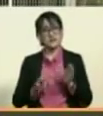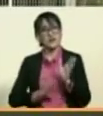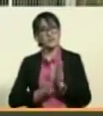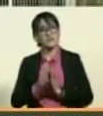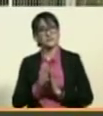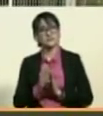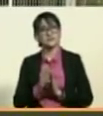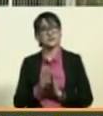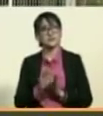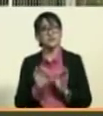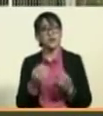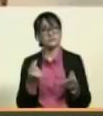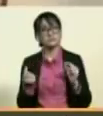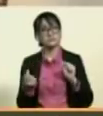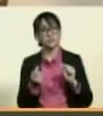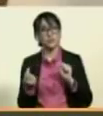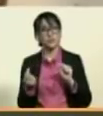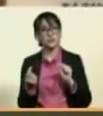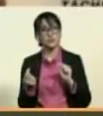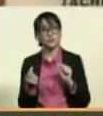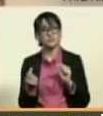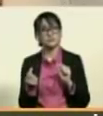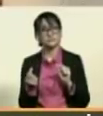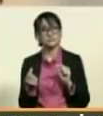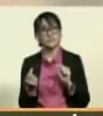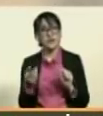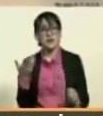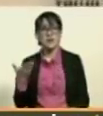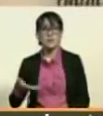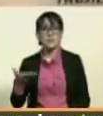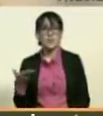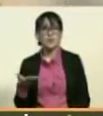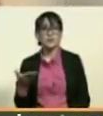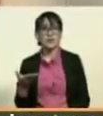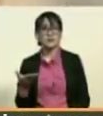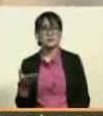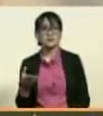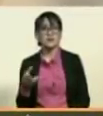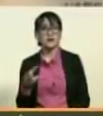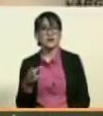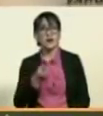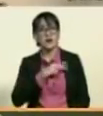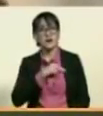También he estado conversando, muy importante, con el carné de la patria.